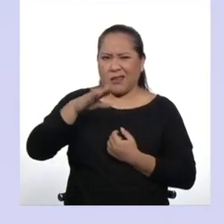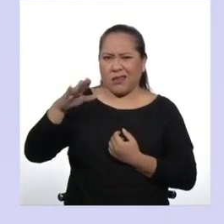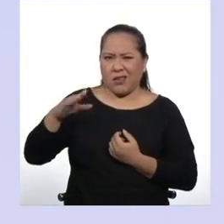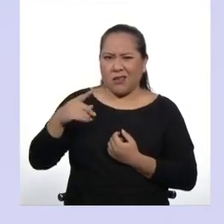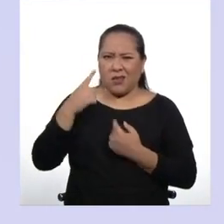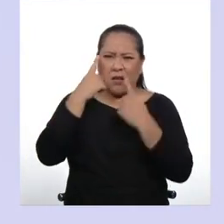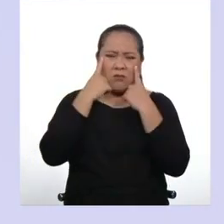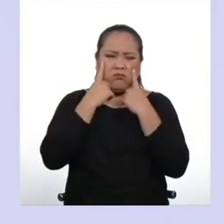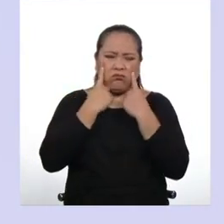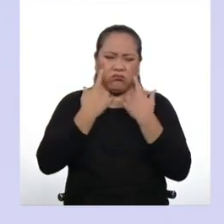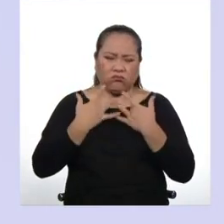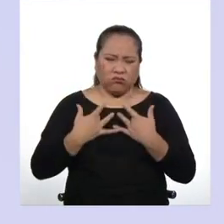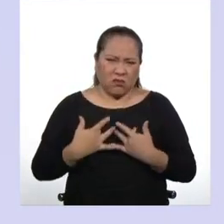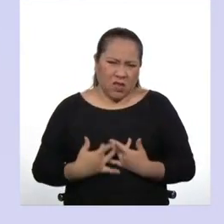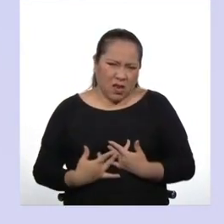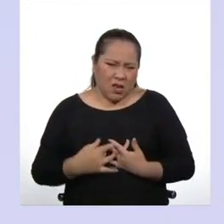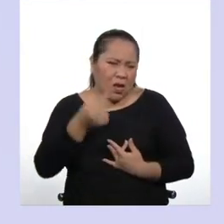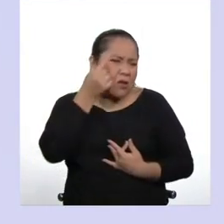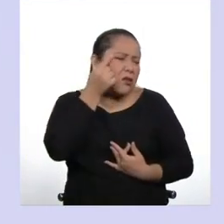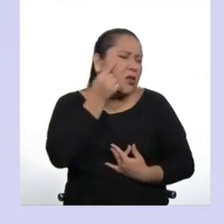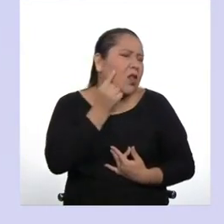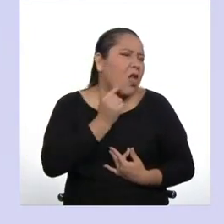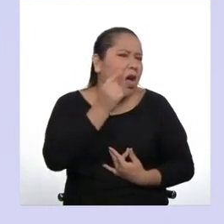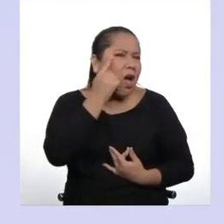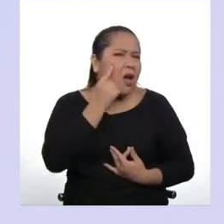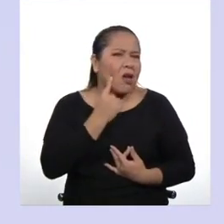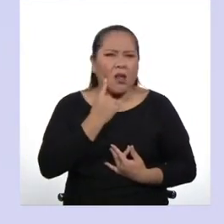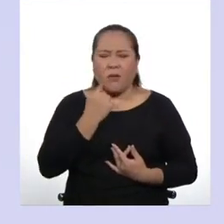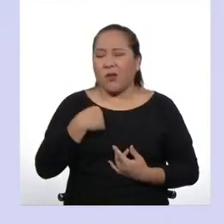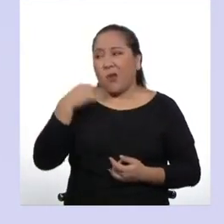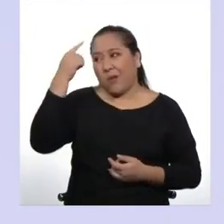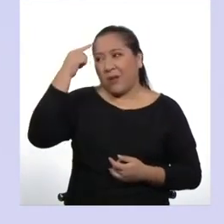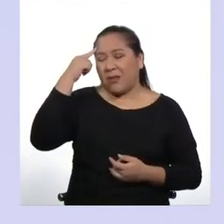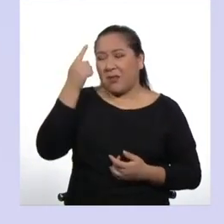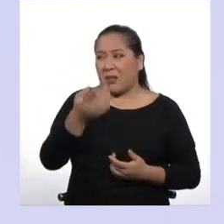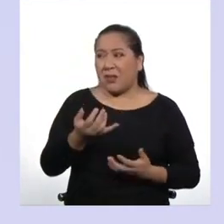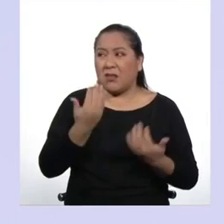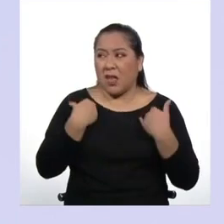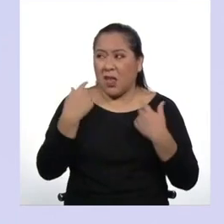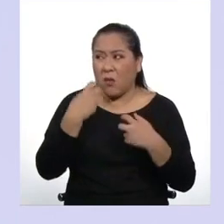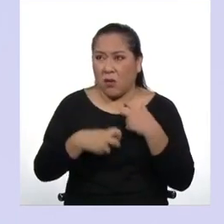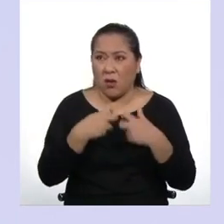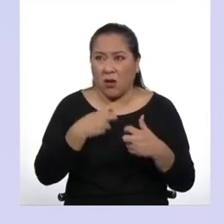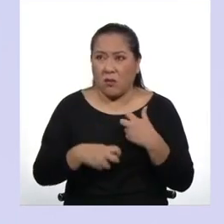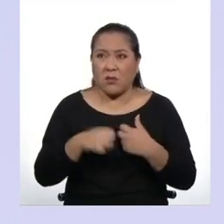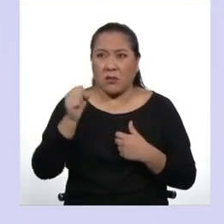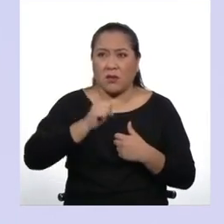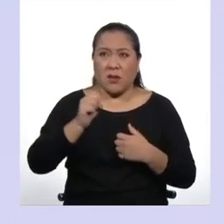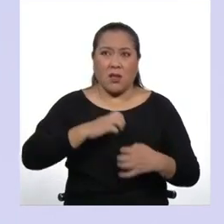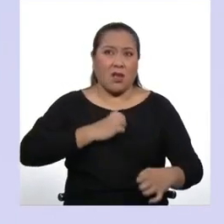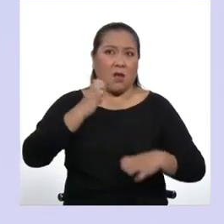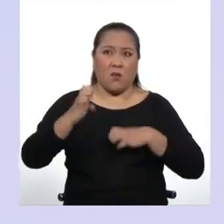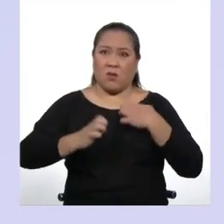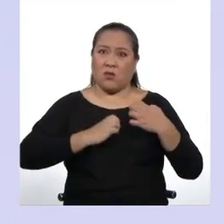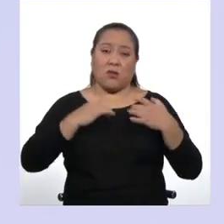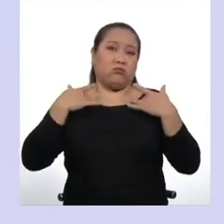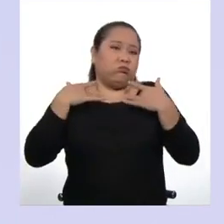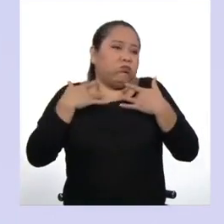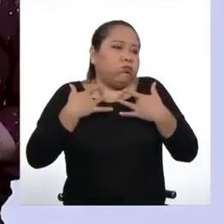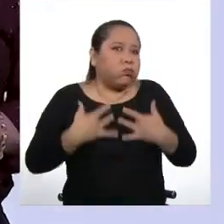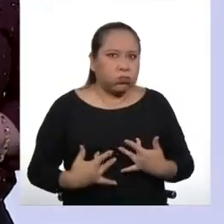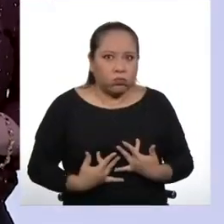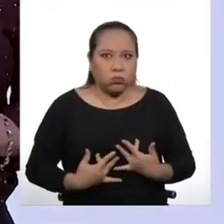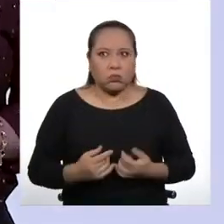Tiene una mirada decaída y lágrimas en los ojos. Eso me hace pensar que algo le está pasando. Definitivamente la emoción que expresa es de